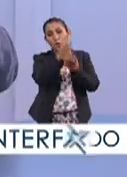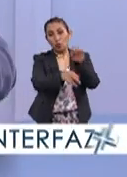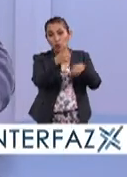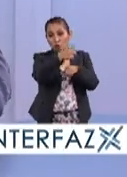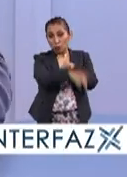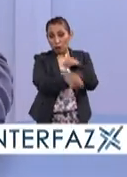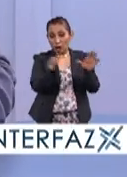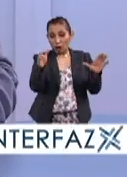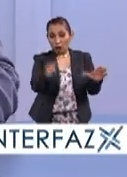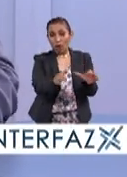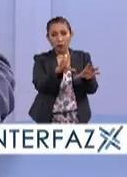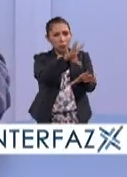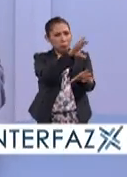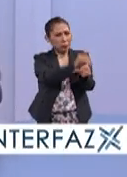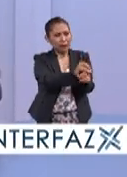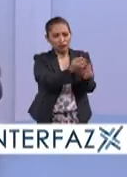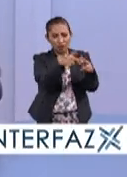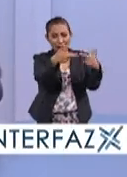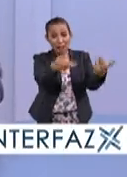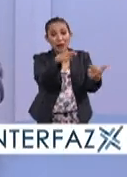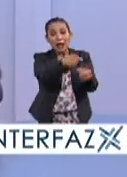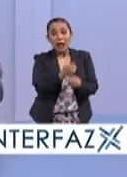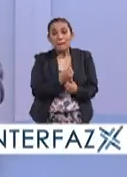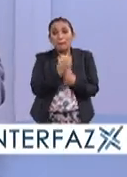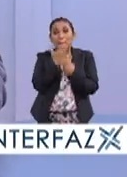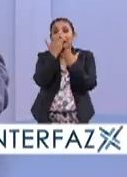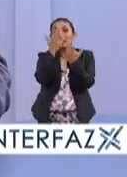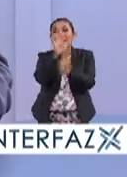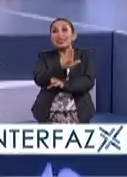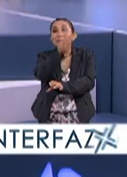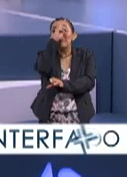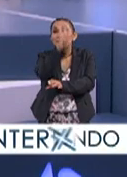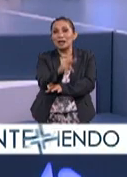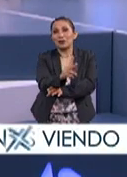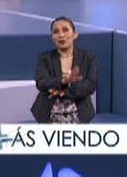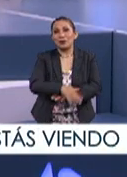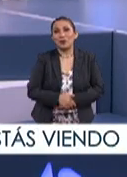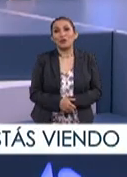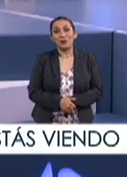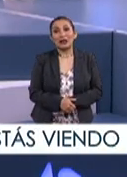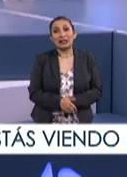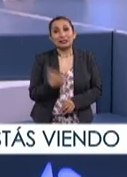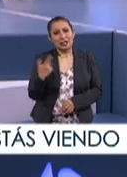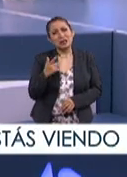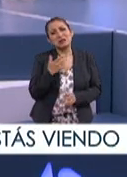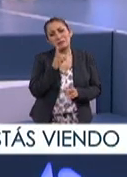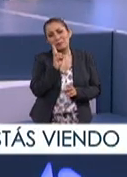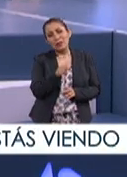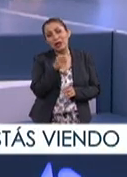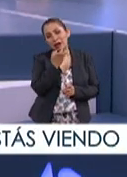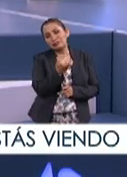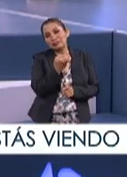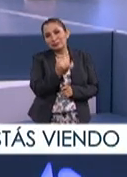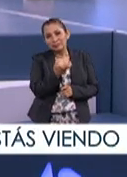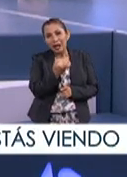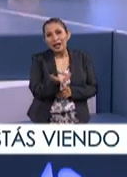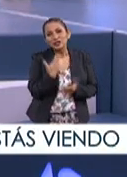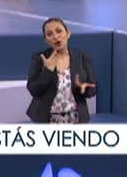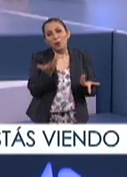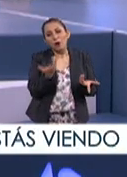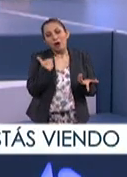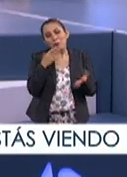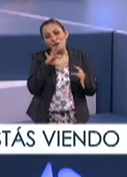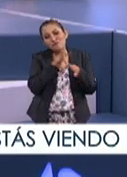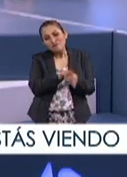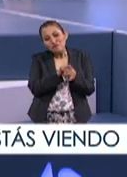número monográfico íntegro a la poesía mexicana. Sí. Y yo creo que de alguna manera eso pues me